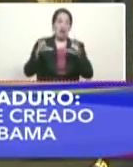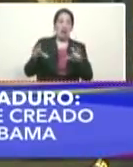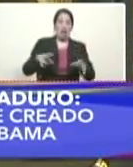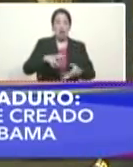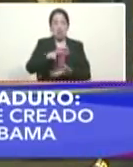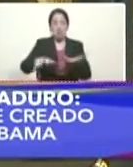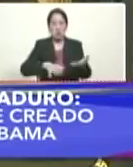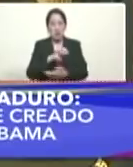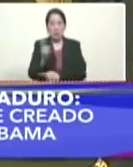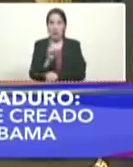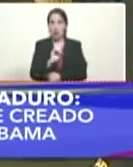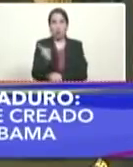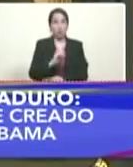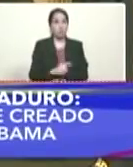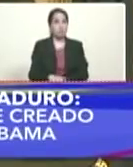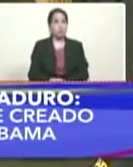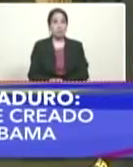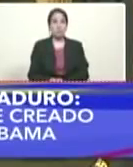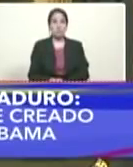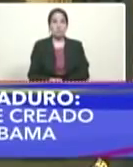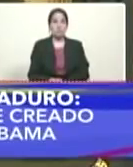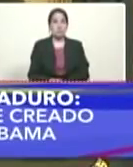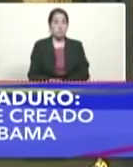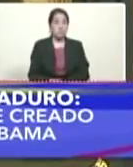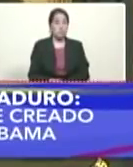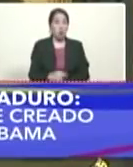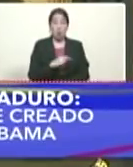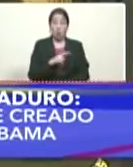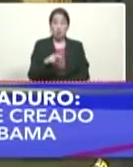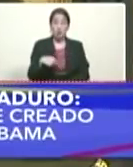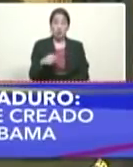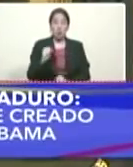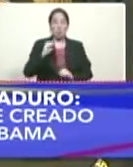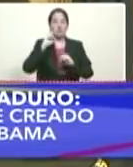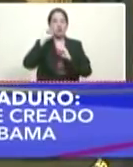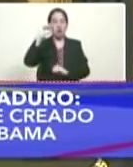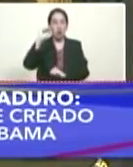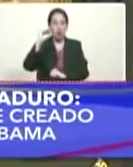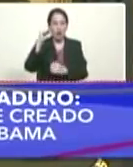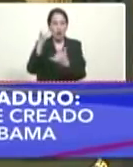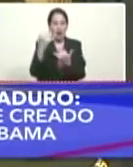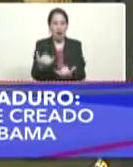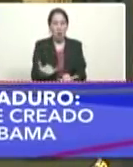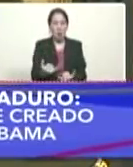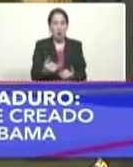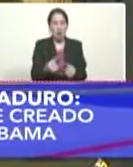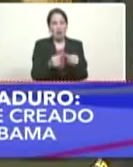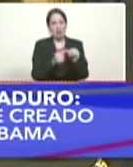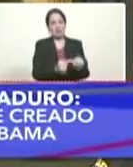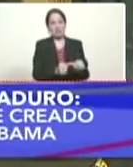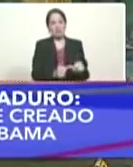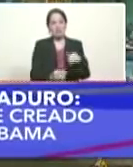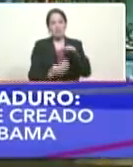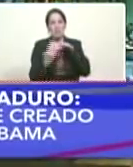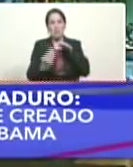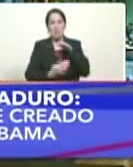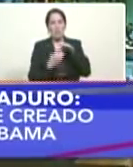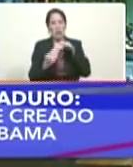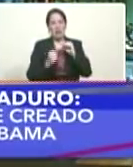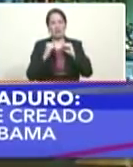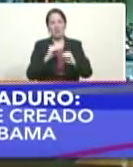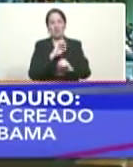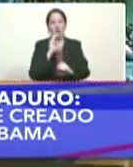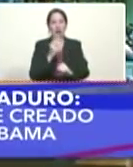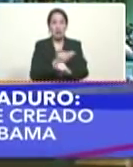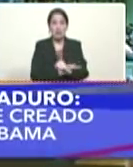nadie con la victoria que tenemos en la mano ahora vamos a consolidar aún más aún más compañeras